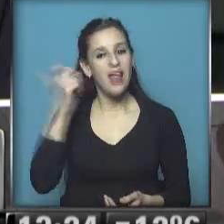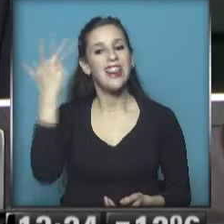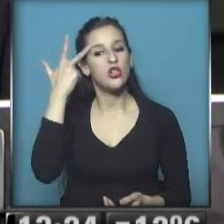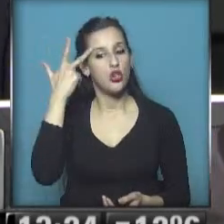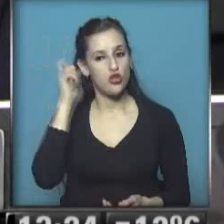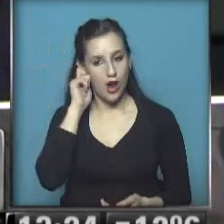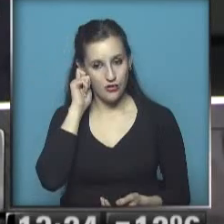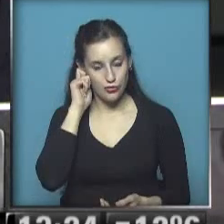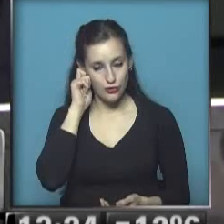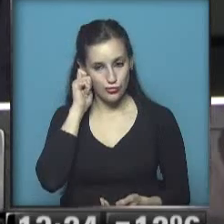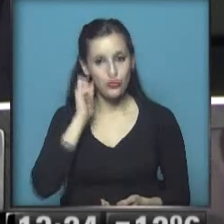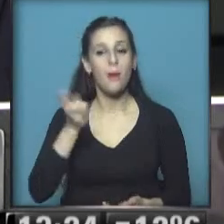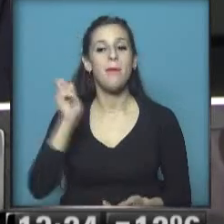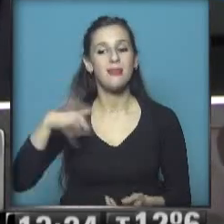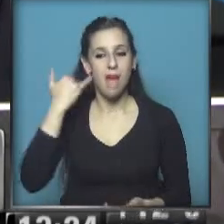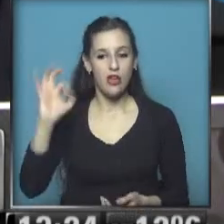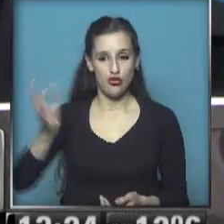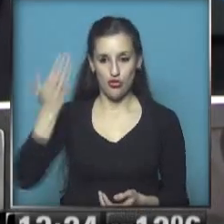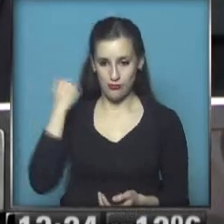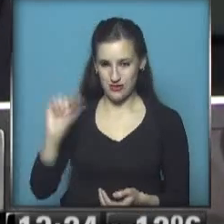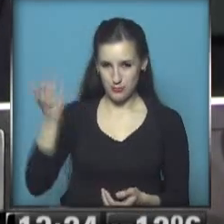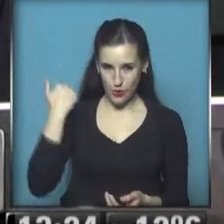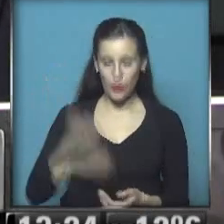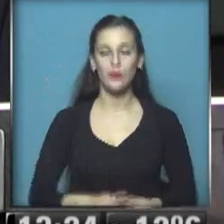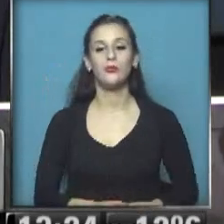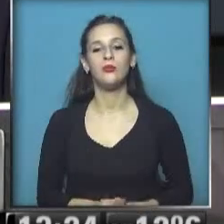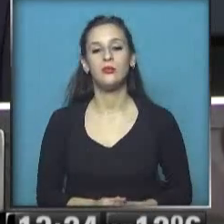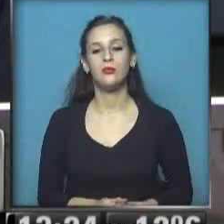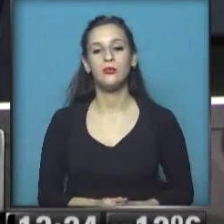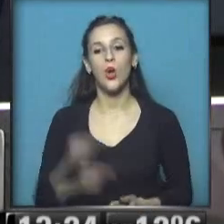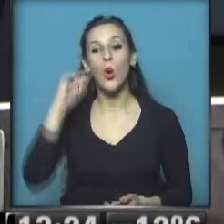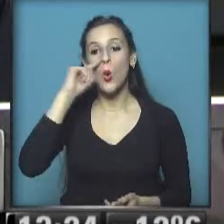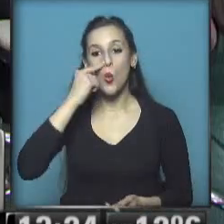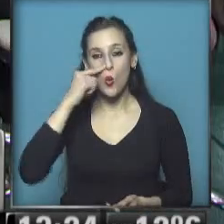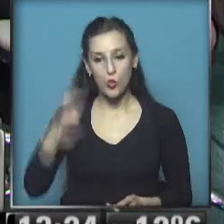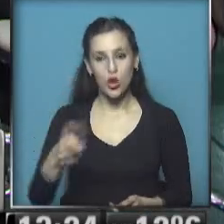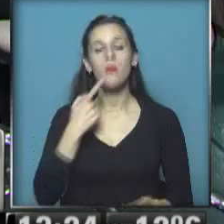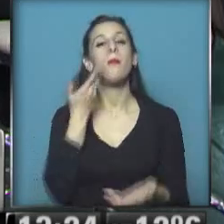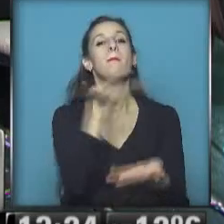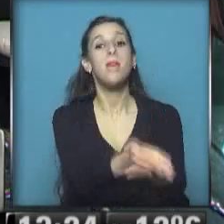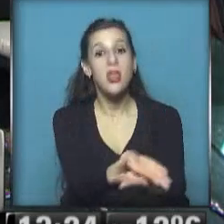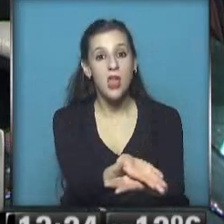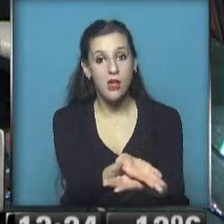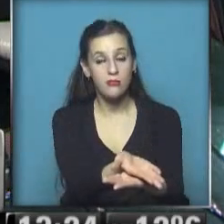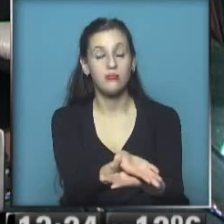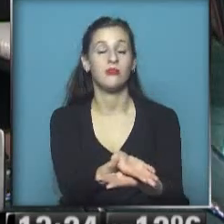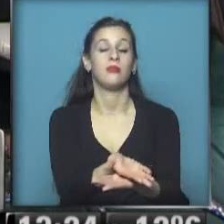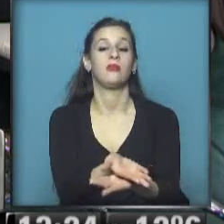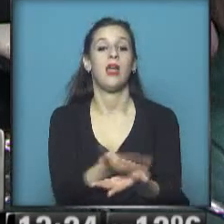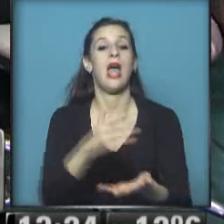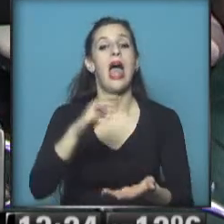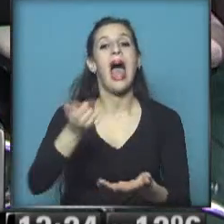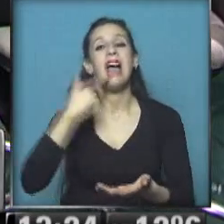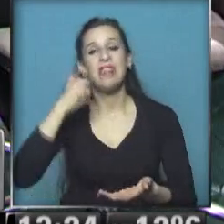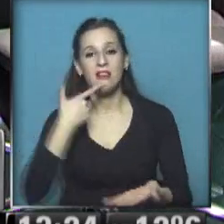justito entró al programa de hecho tú en junio hizo la solicitud en lance de goya corrientes